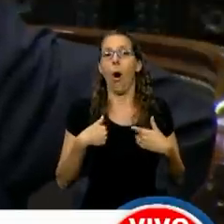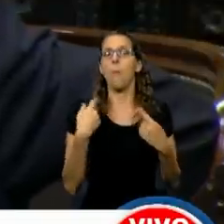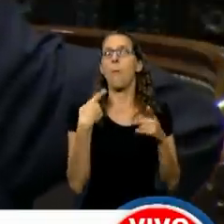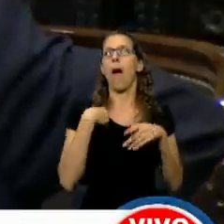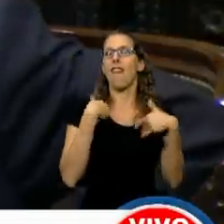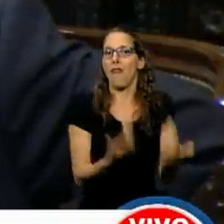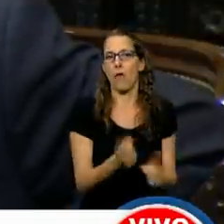presidente gracia